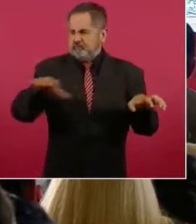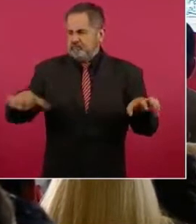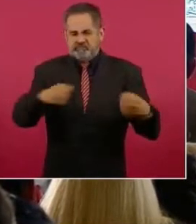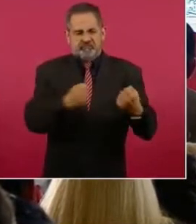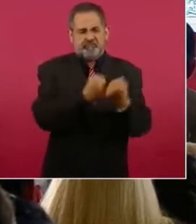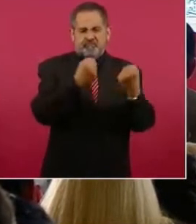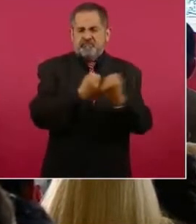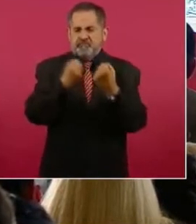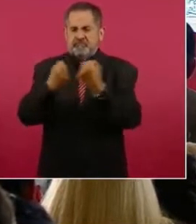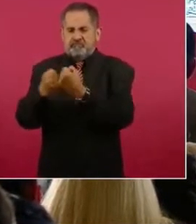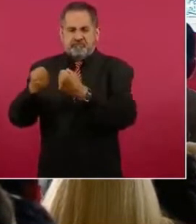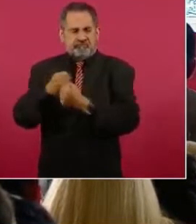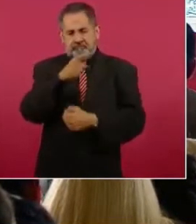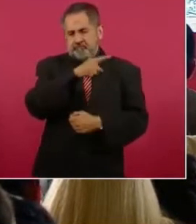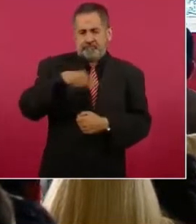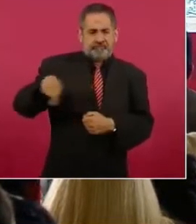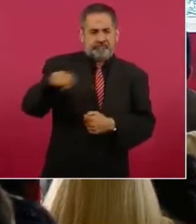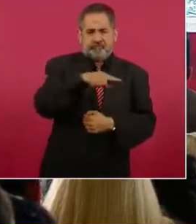distintos.